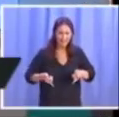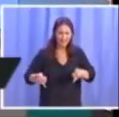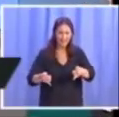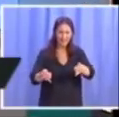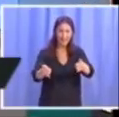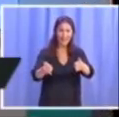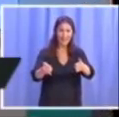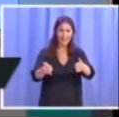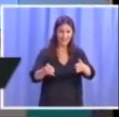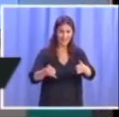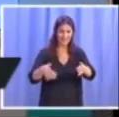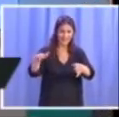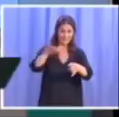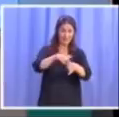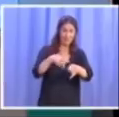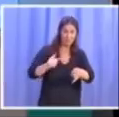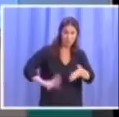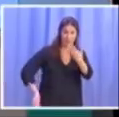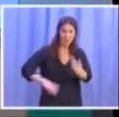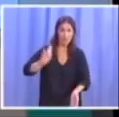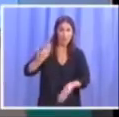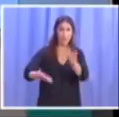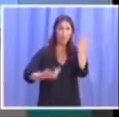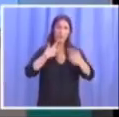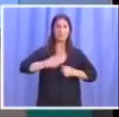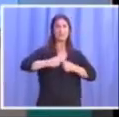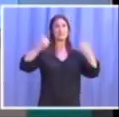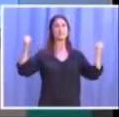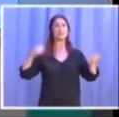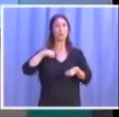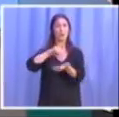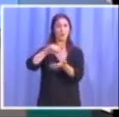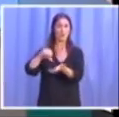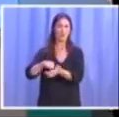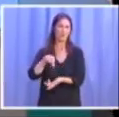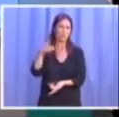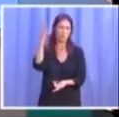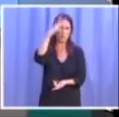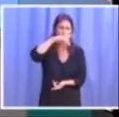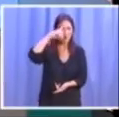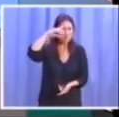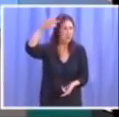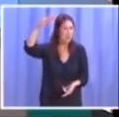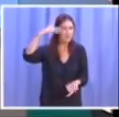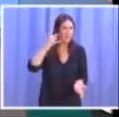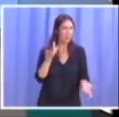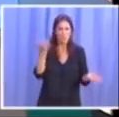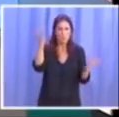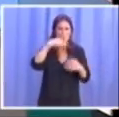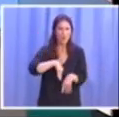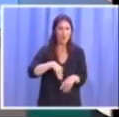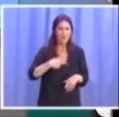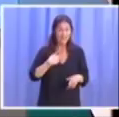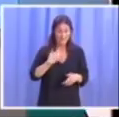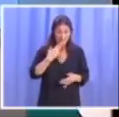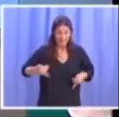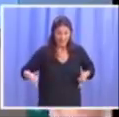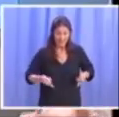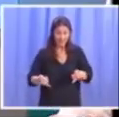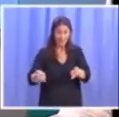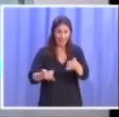canal la ciudad. Sí. Por favor, es que le falta imaginación y le falta talento. Desenterrar el